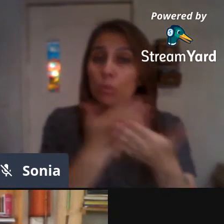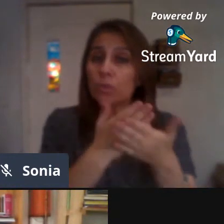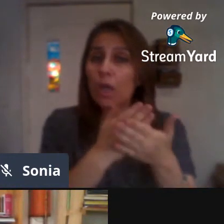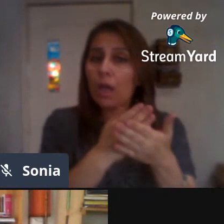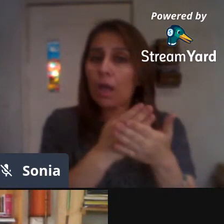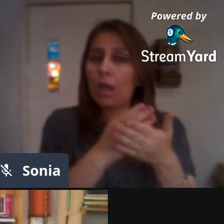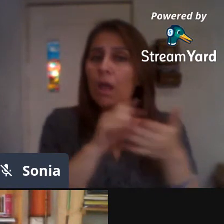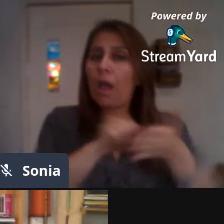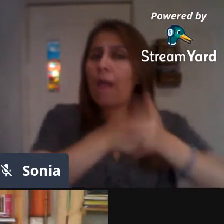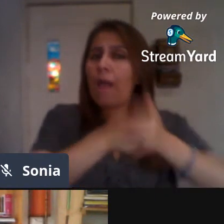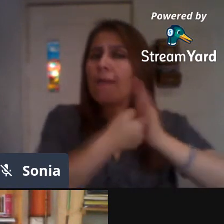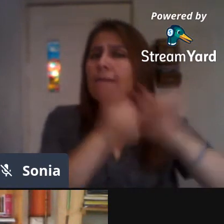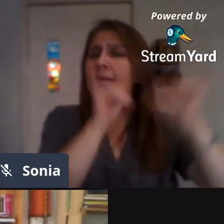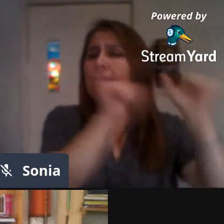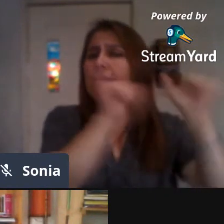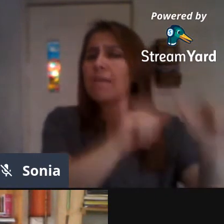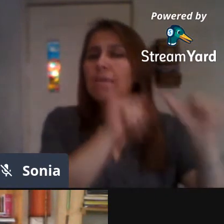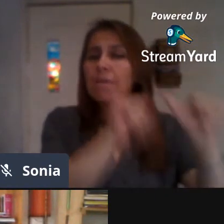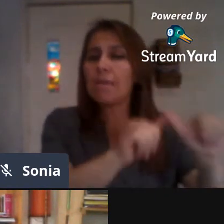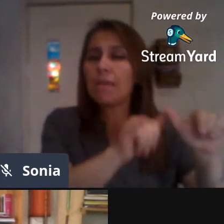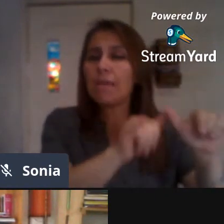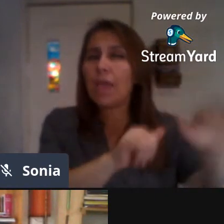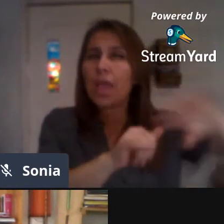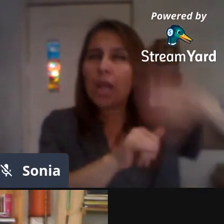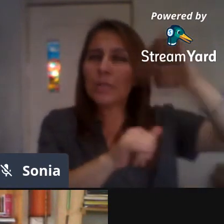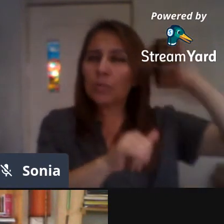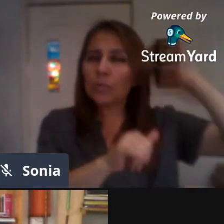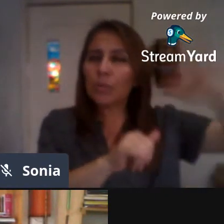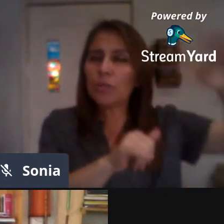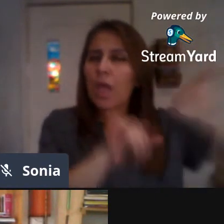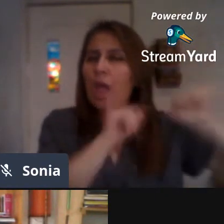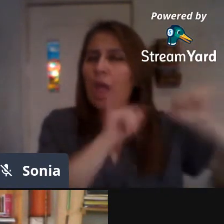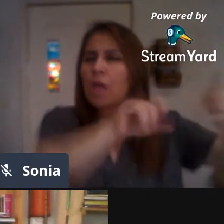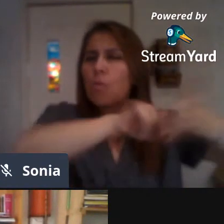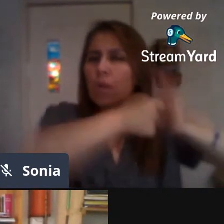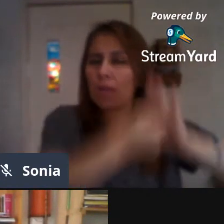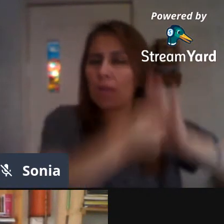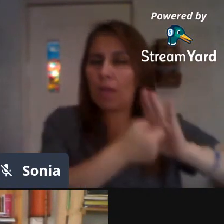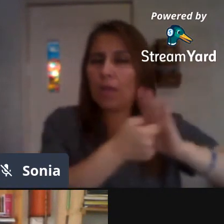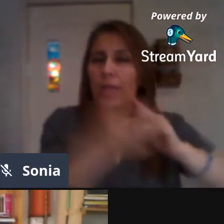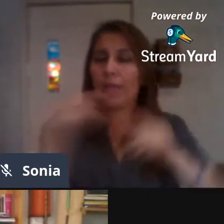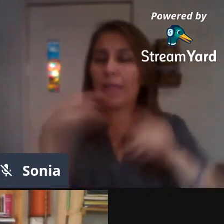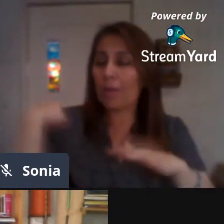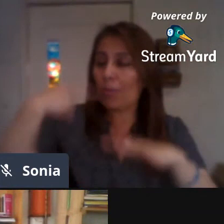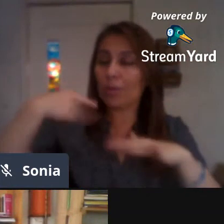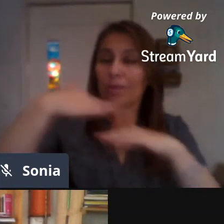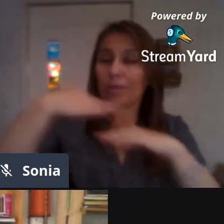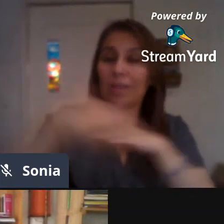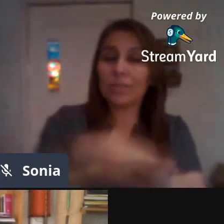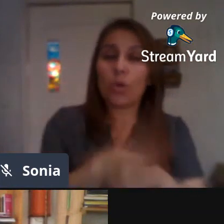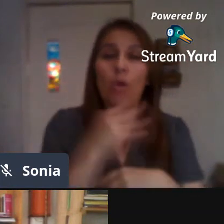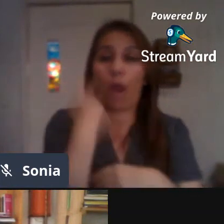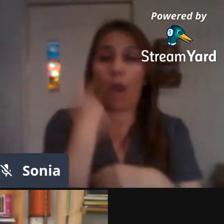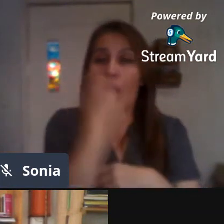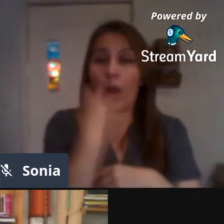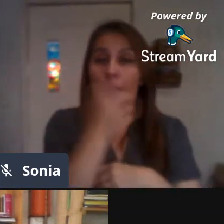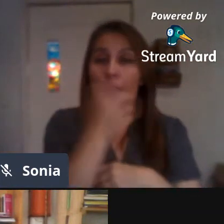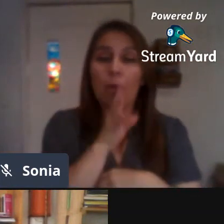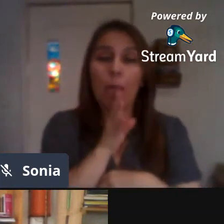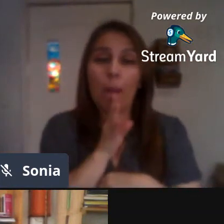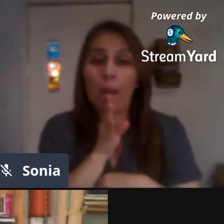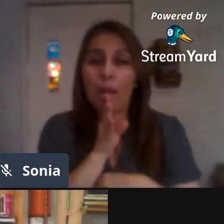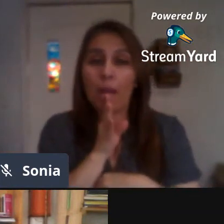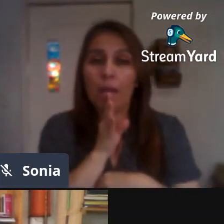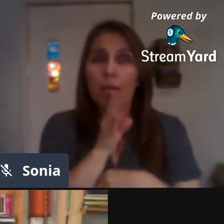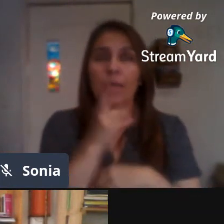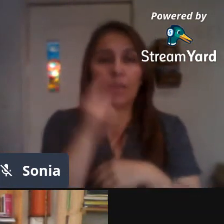de las montañas pero que efectivamente una tradición oral se podía mantener viva pues llega a la academia llega